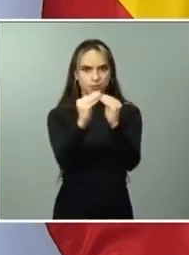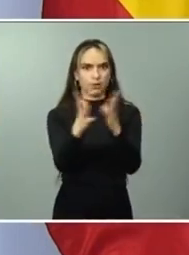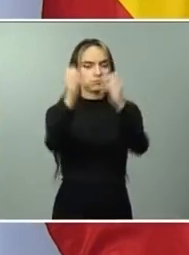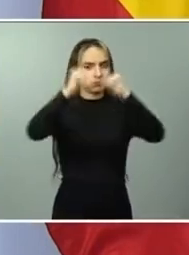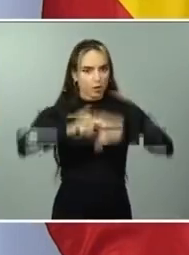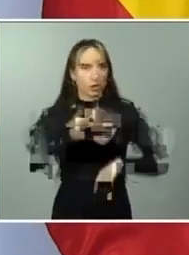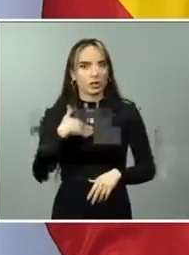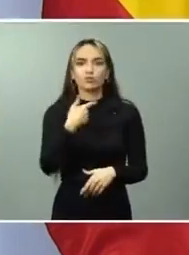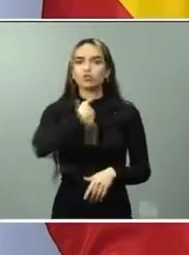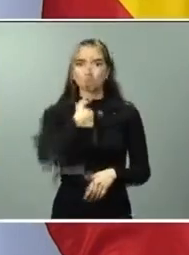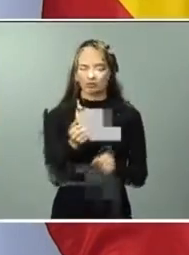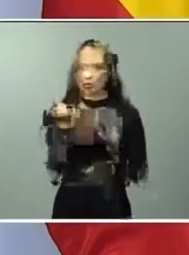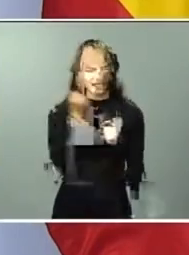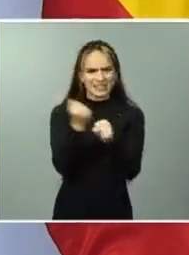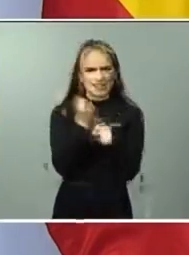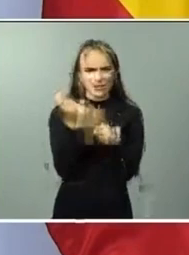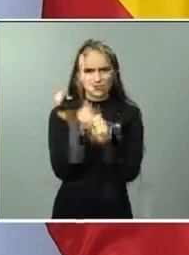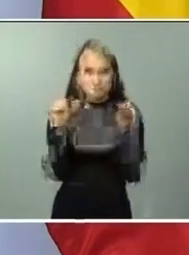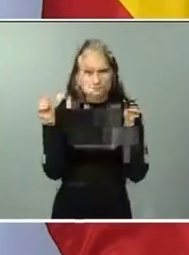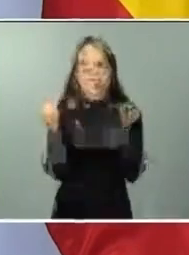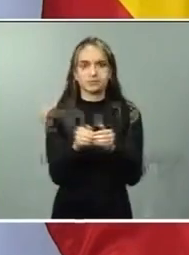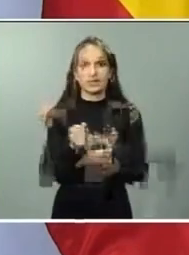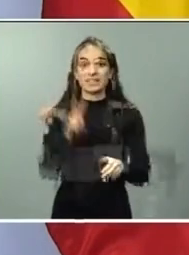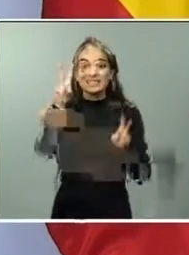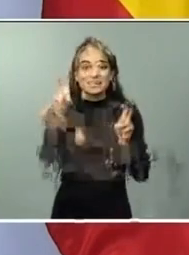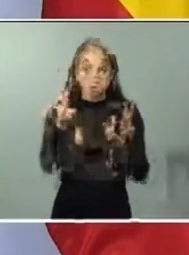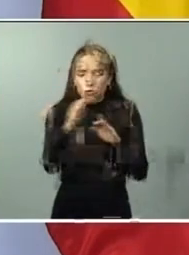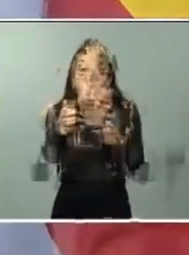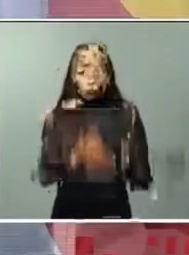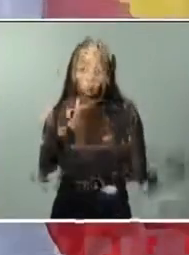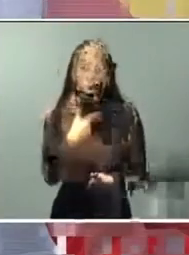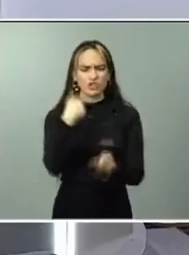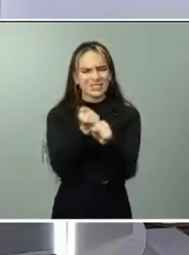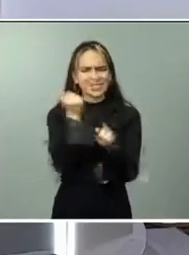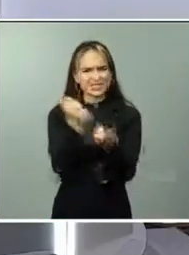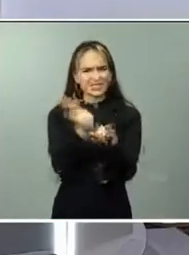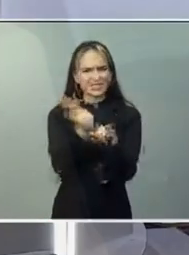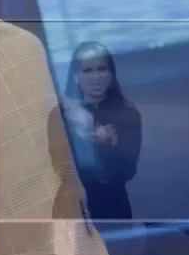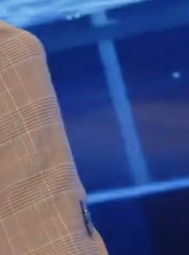segundo. Te iba a decir minuto, pero segundo. Segundo. Gracias, ministra.